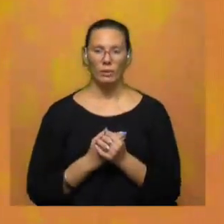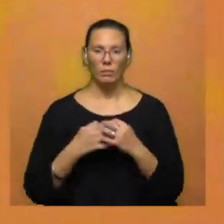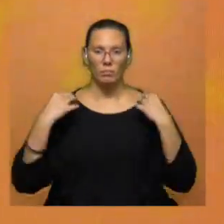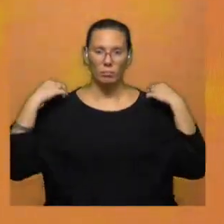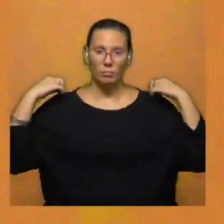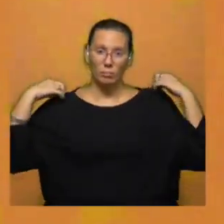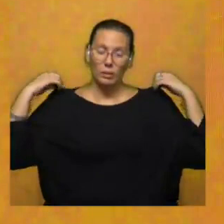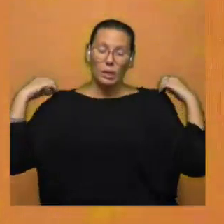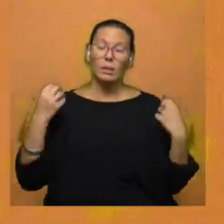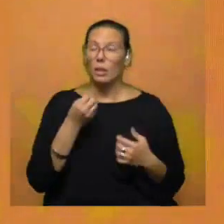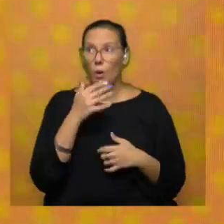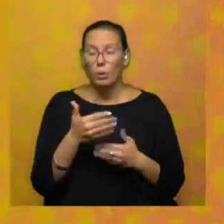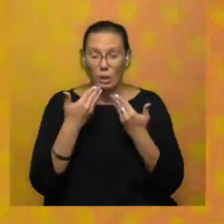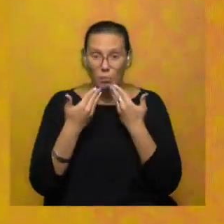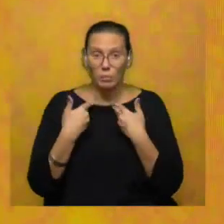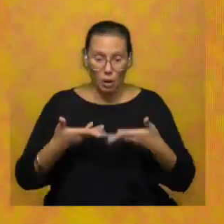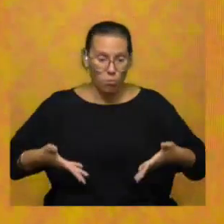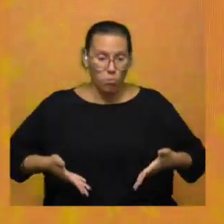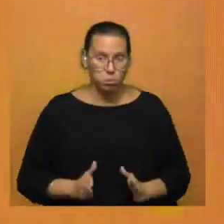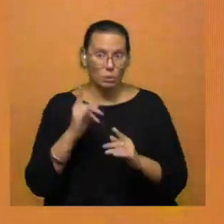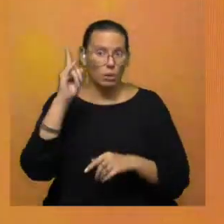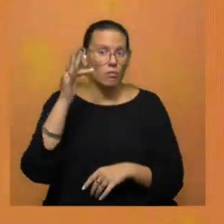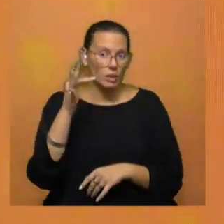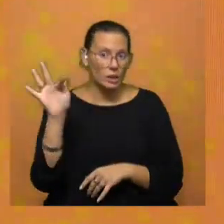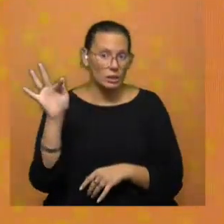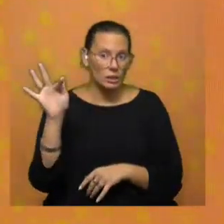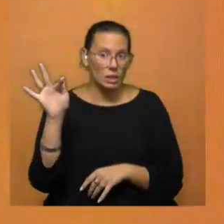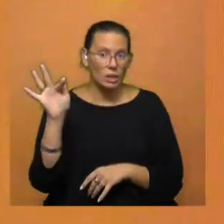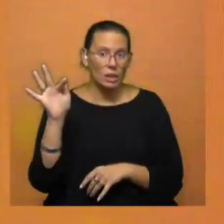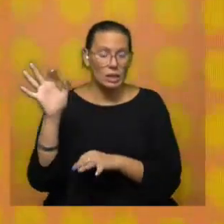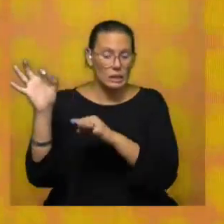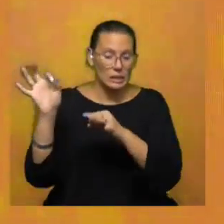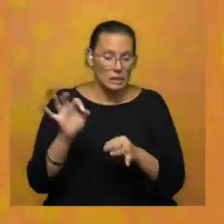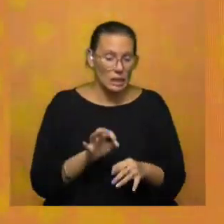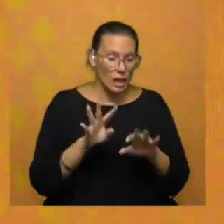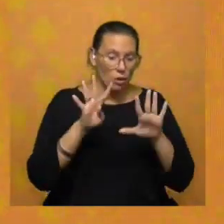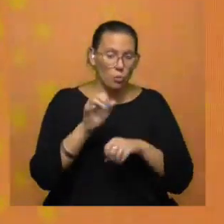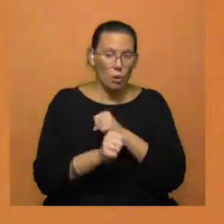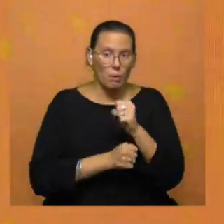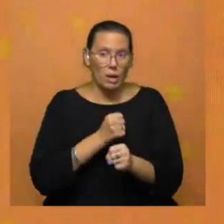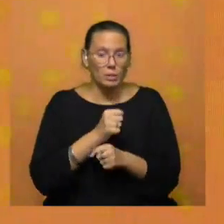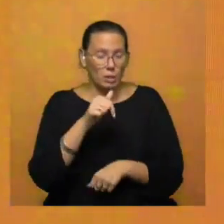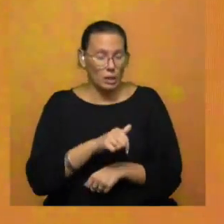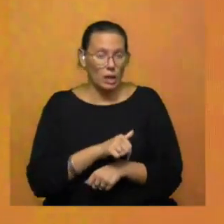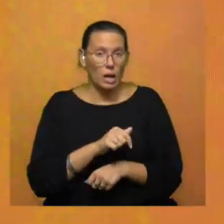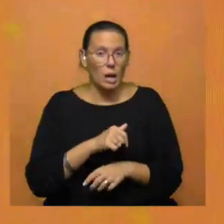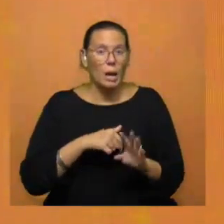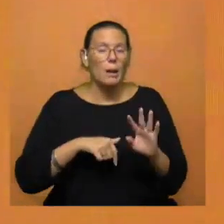claro, está buena la pregunta. Yo nací allá y llegué a los 9 aquí. Seguramente lo que